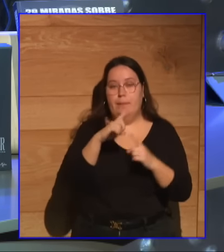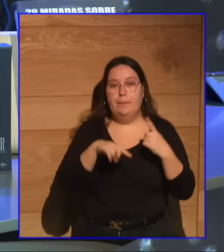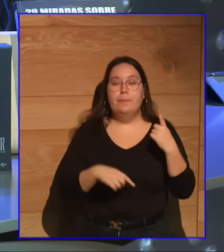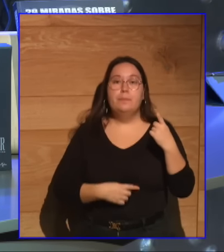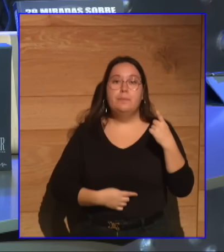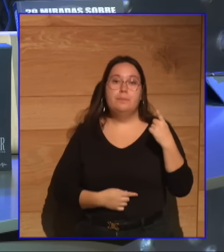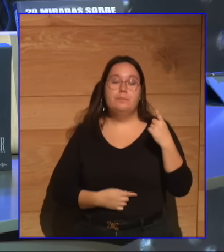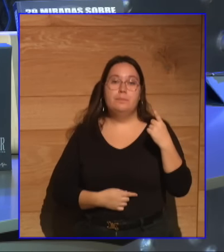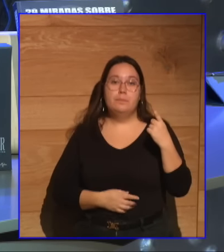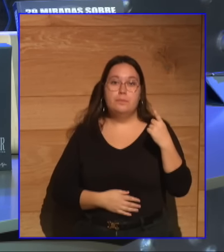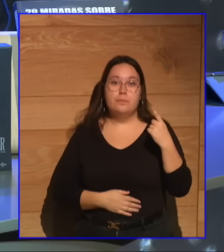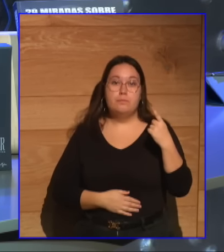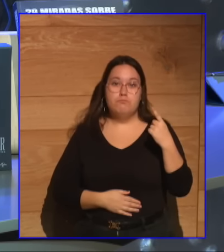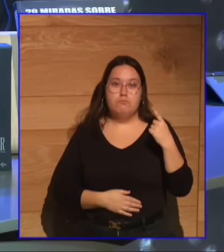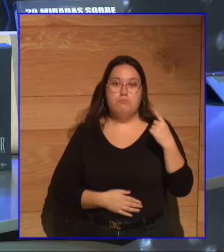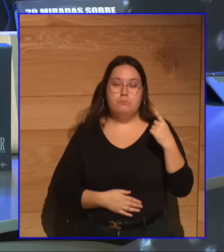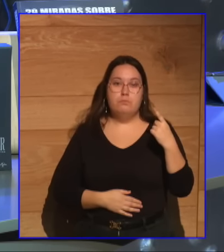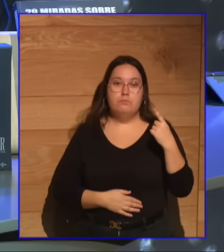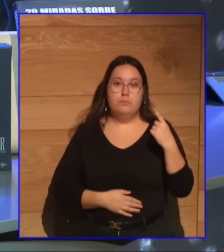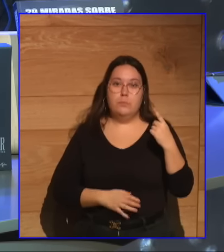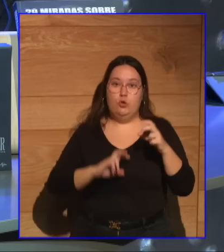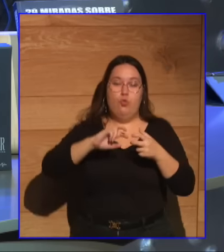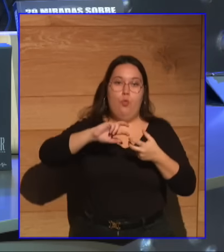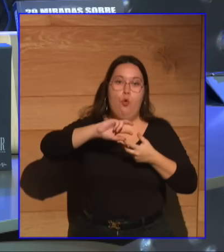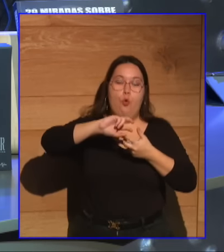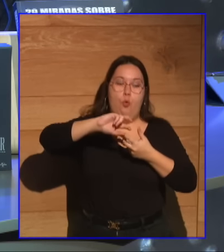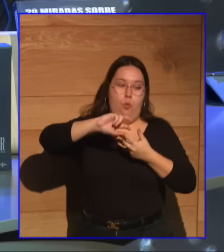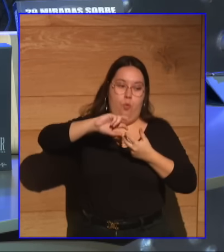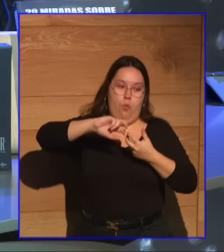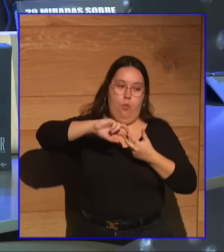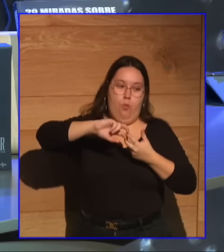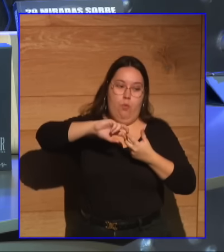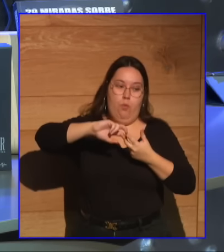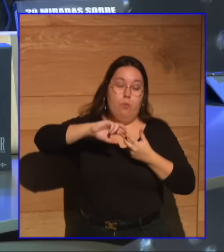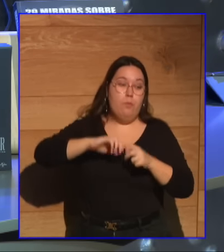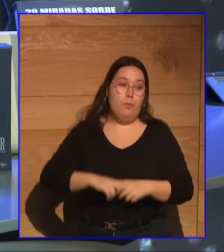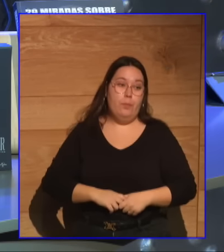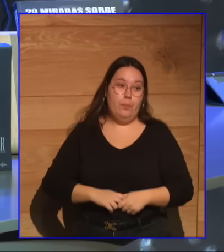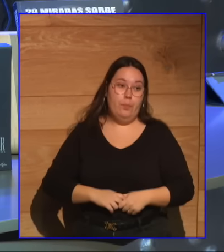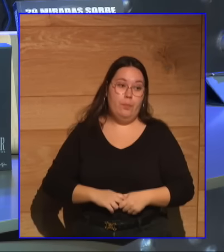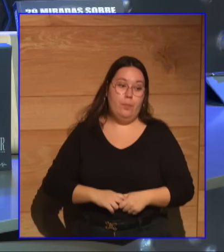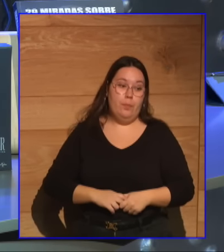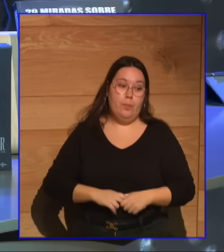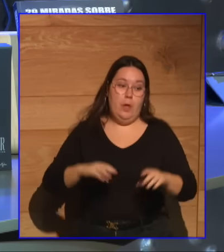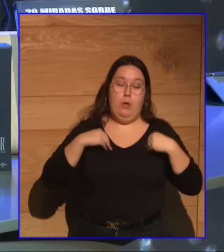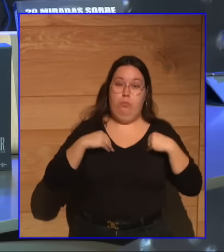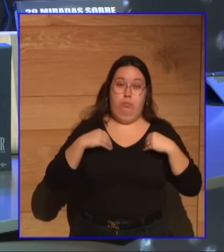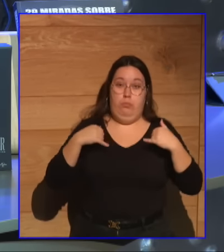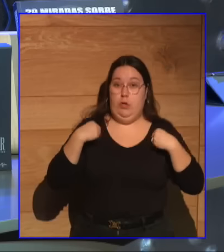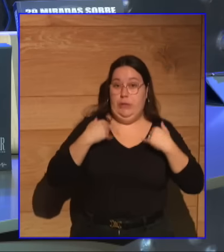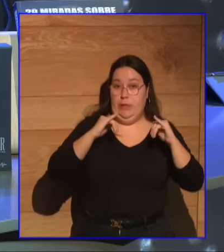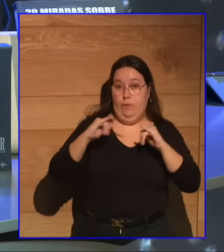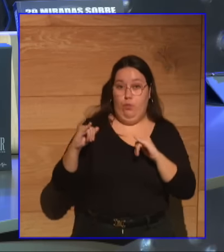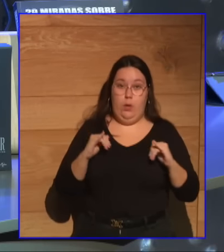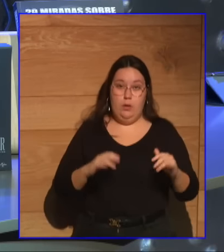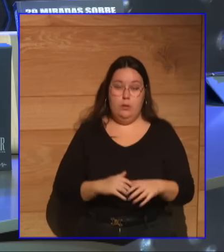es una gran atracción de feria en el mejor de los sentidos. Es, en fin, una gran montaña